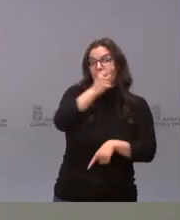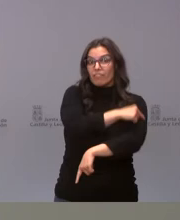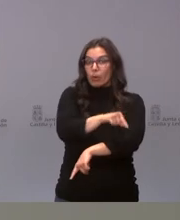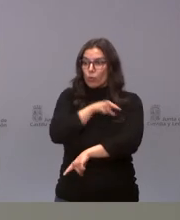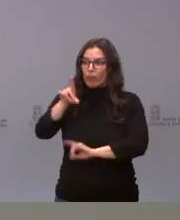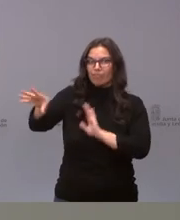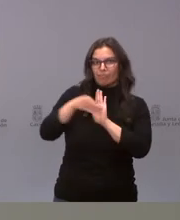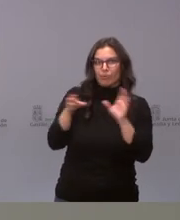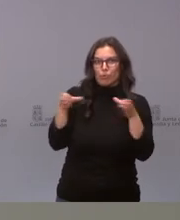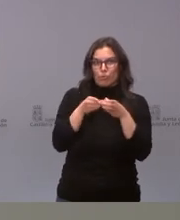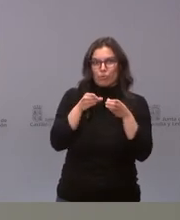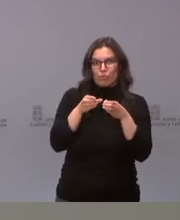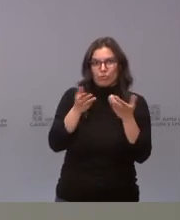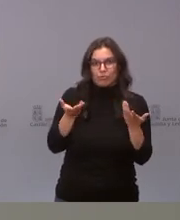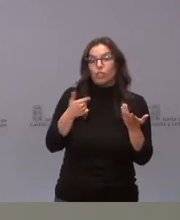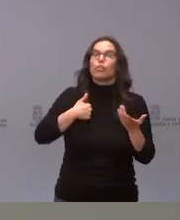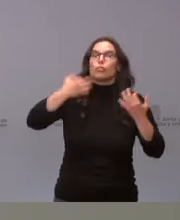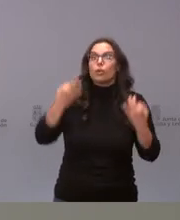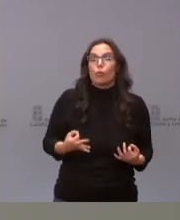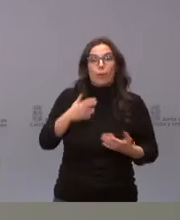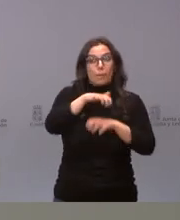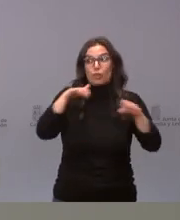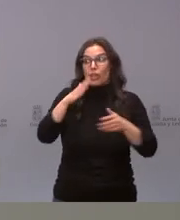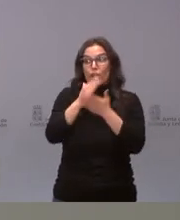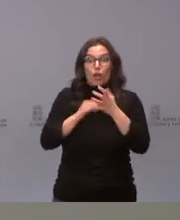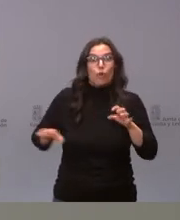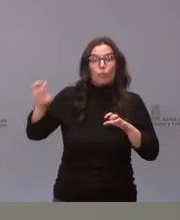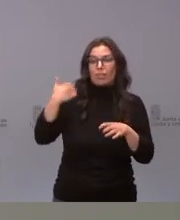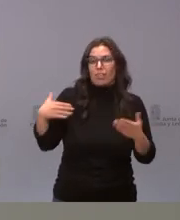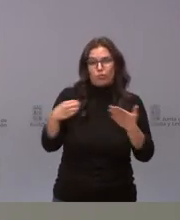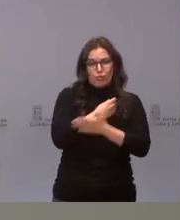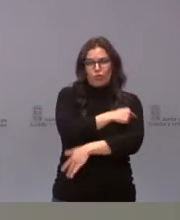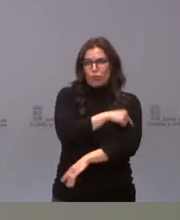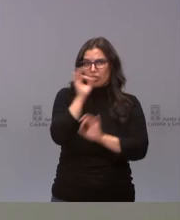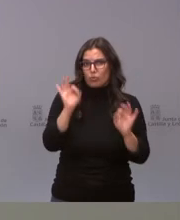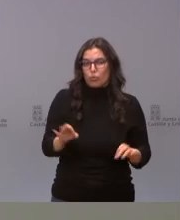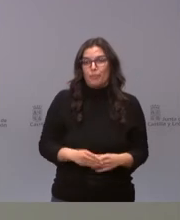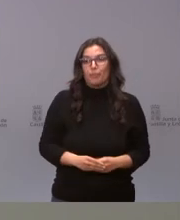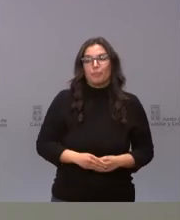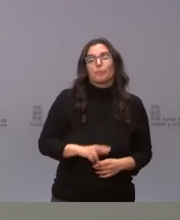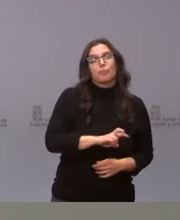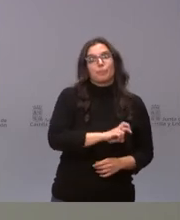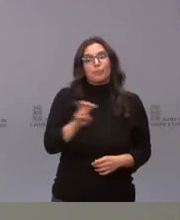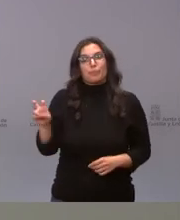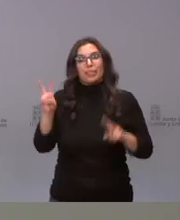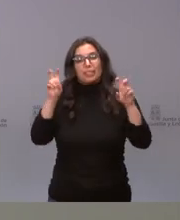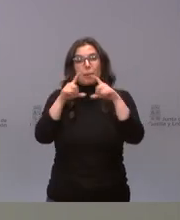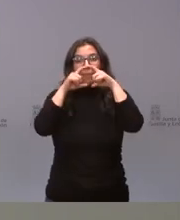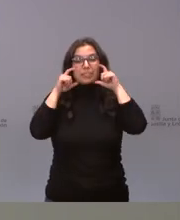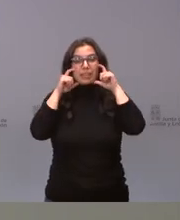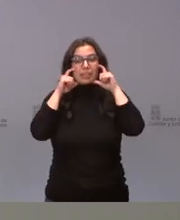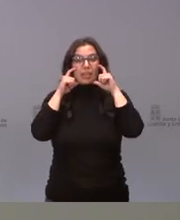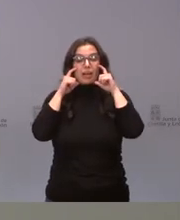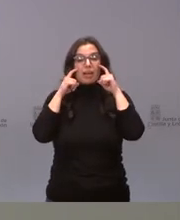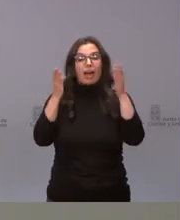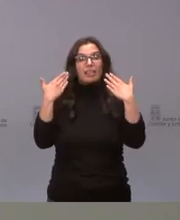contempla. Y yo estoy segura que la mayor parte de las comunidades ya están todos vacunados. Y luego, en cuanto a la mascarilla al